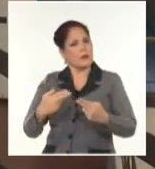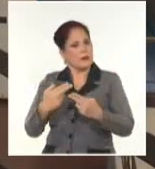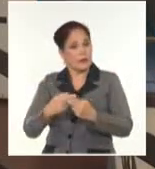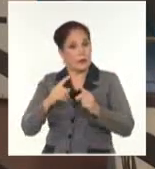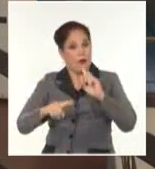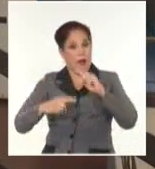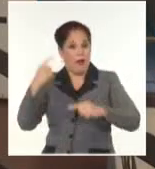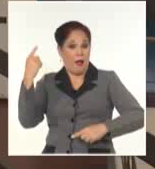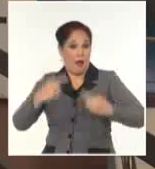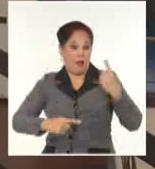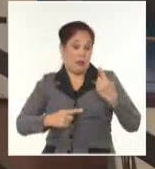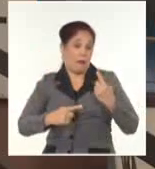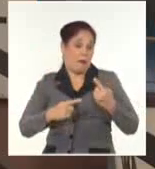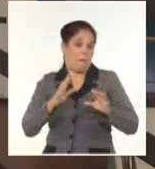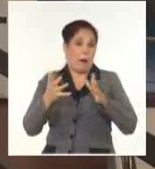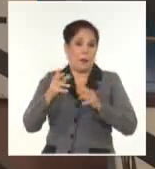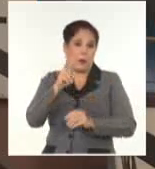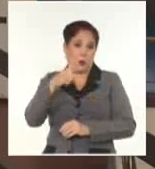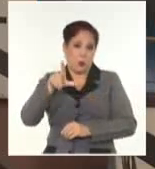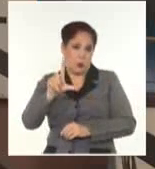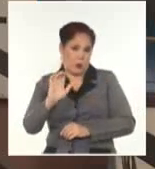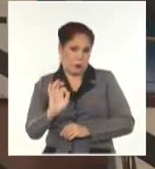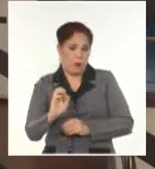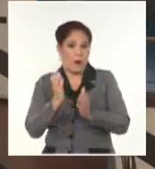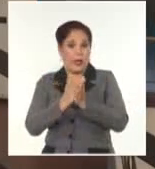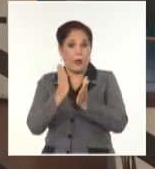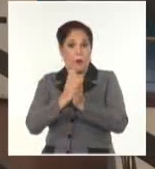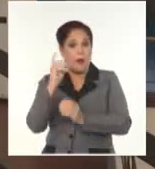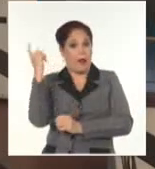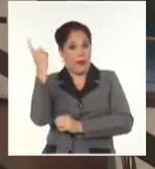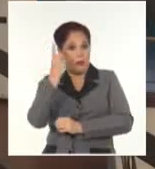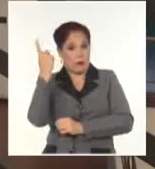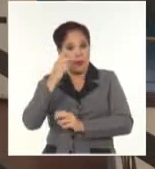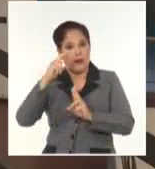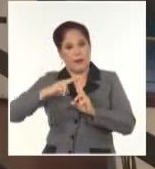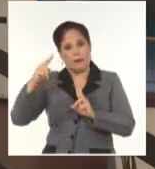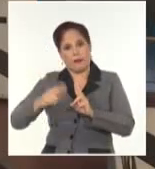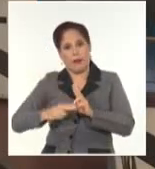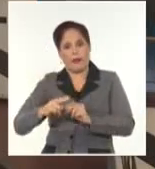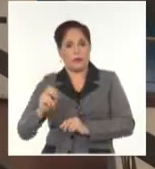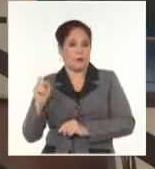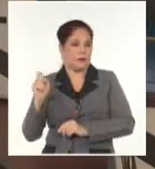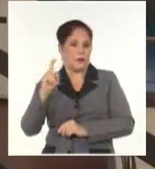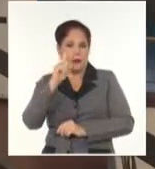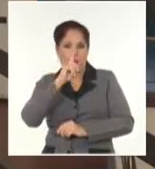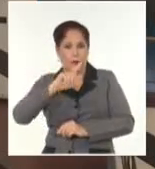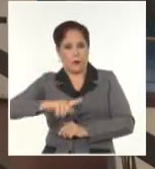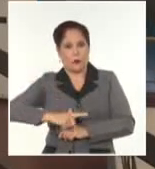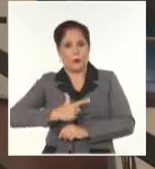próximo 21 de julio. Desde la Escuela Nacional de Teatro, yo me despido. Muy buenas tardes y devuelvo la señal a nuestros estudiantes.